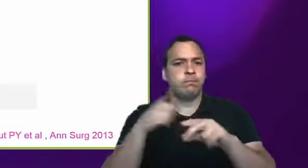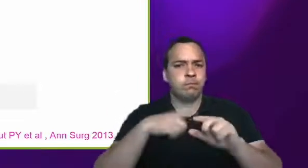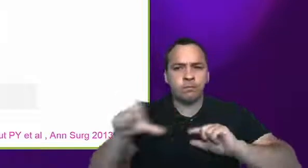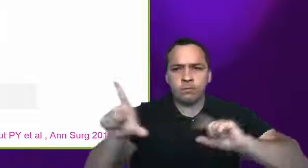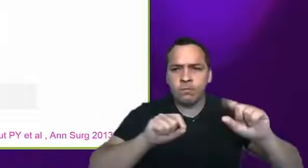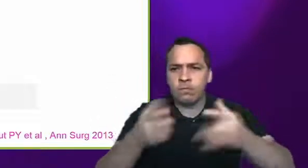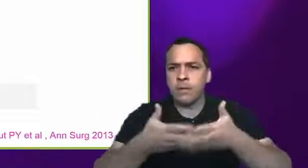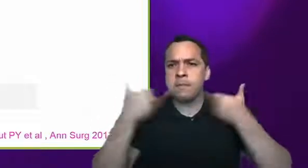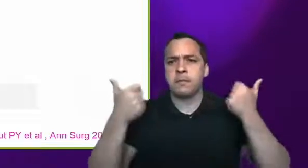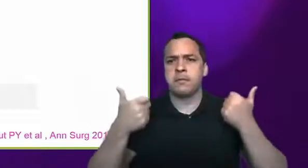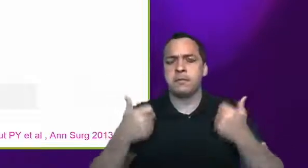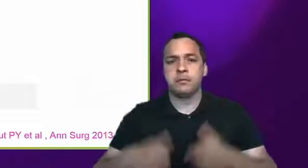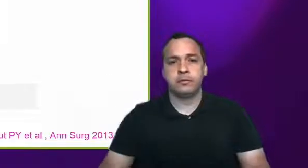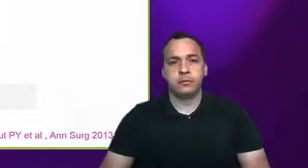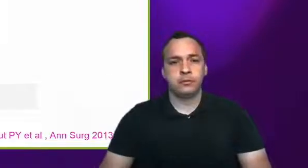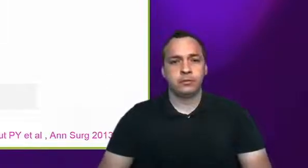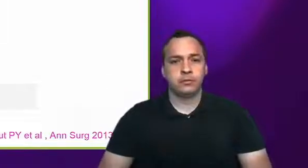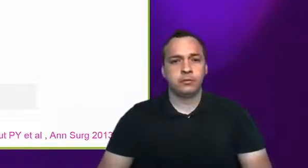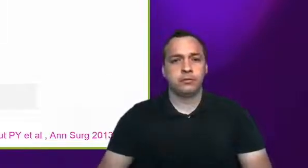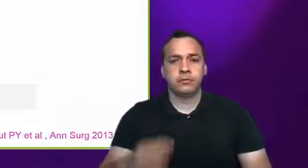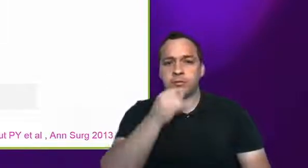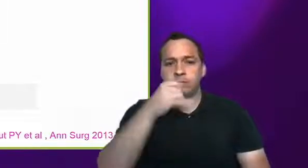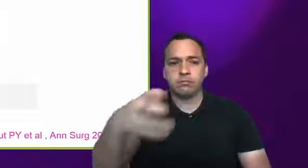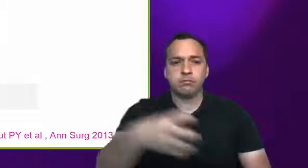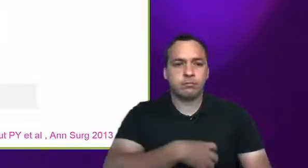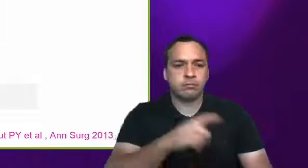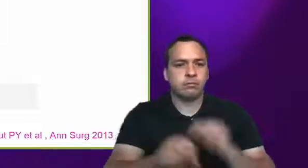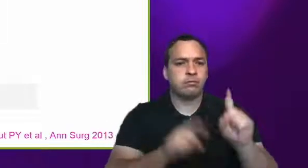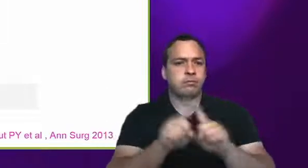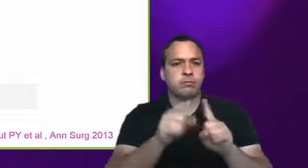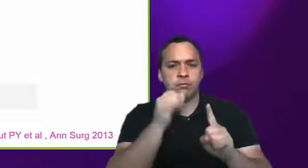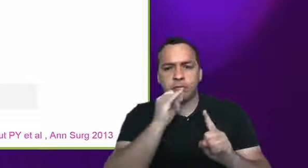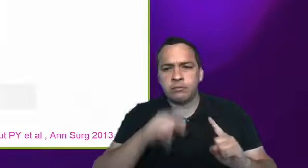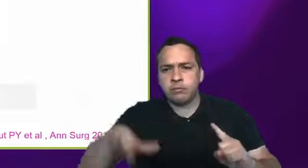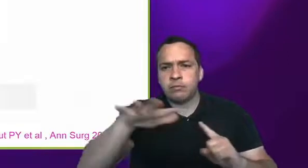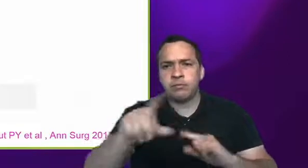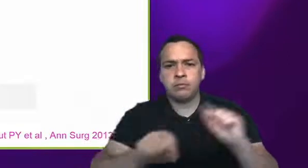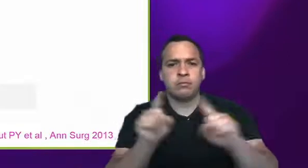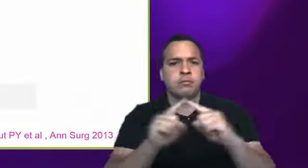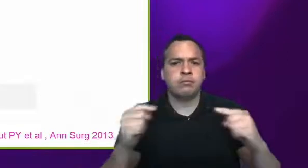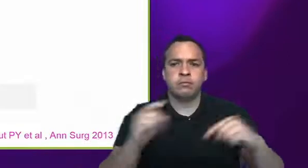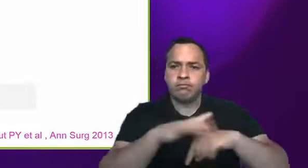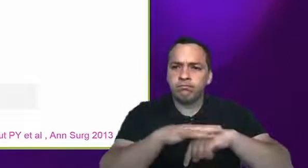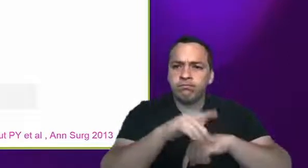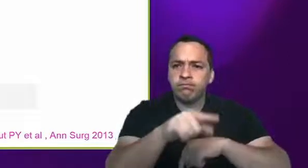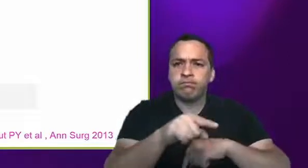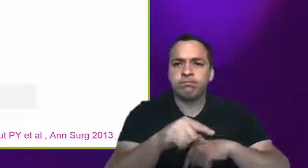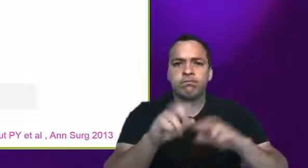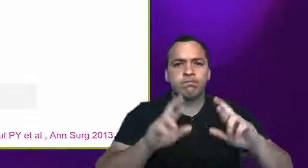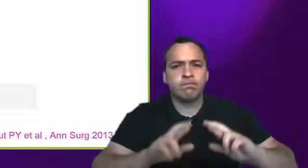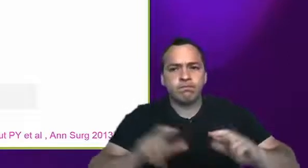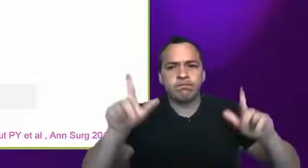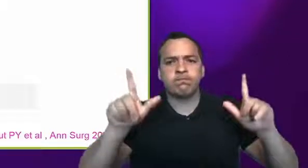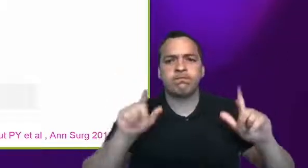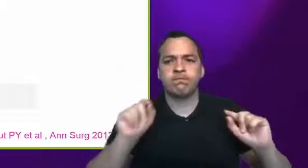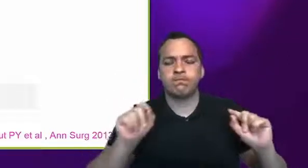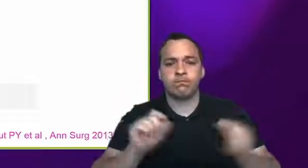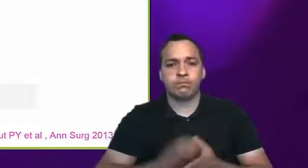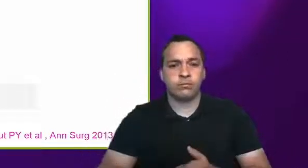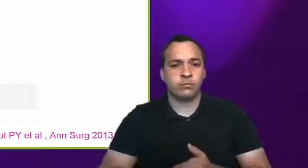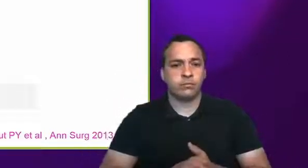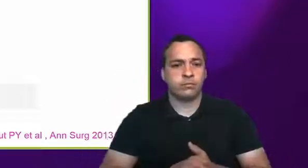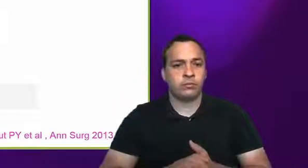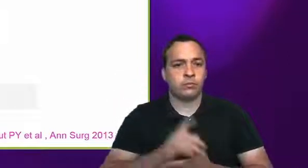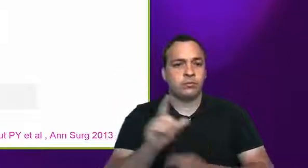mejor. Trasplantamos pacientes con patología más diferenciada, a la que le